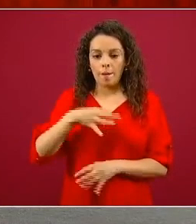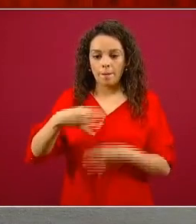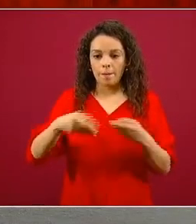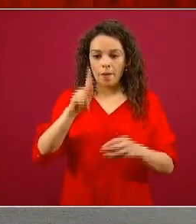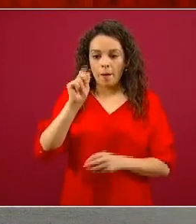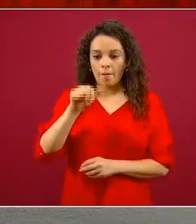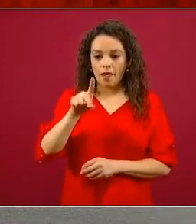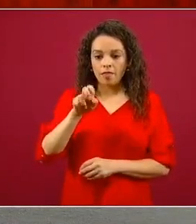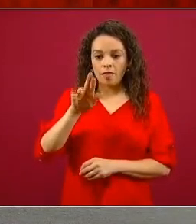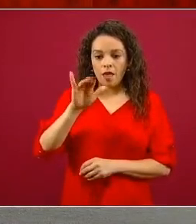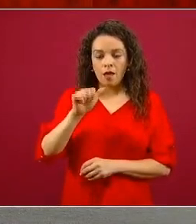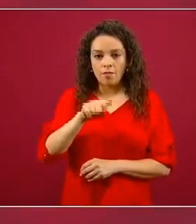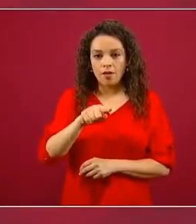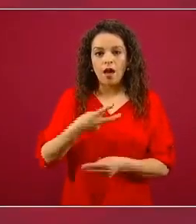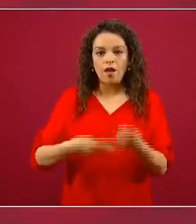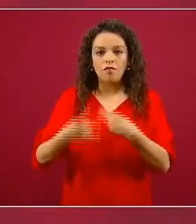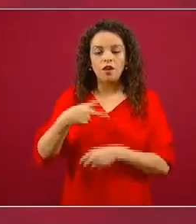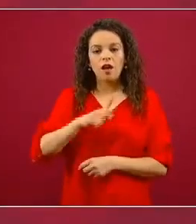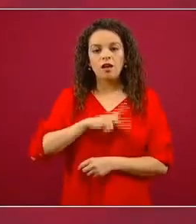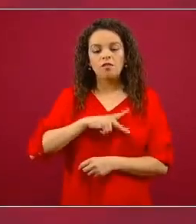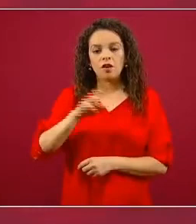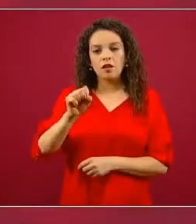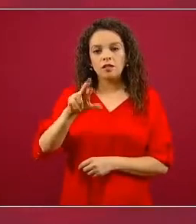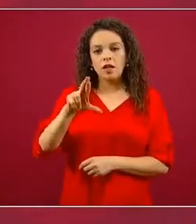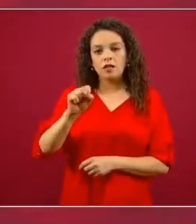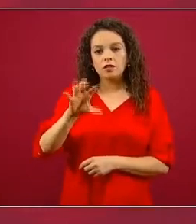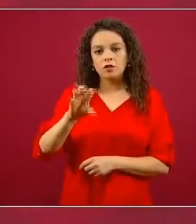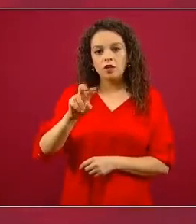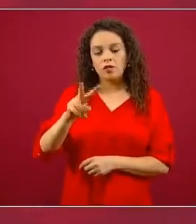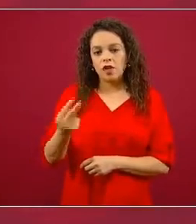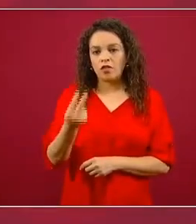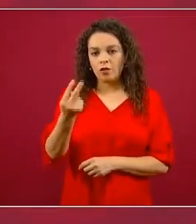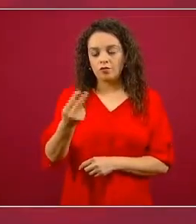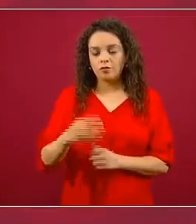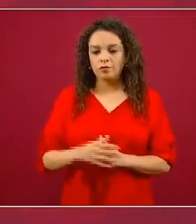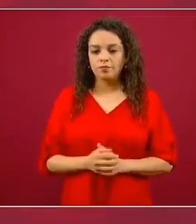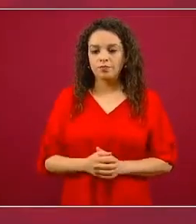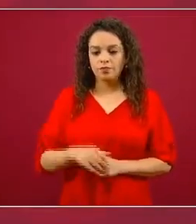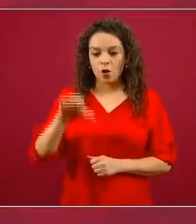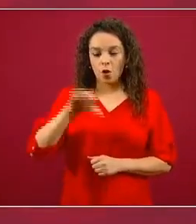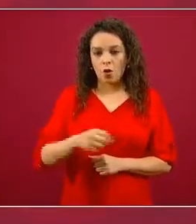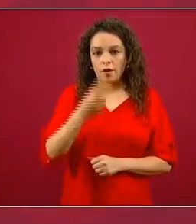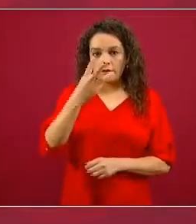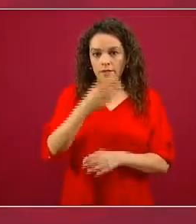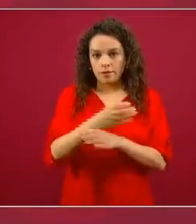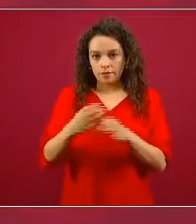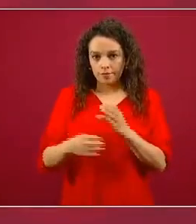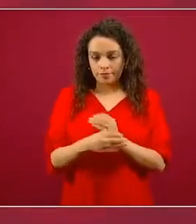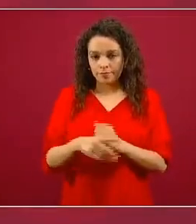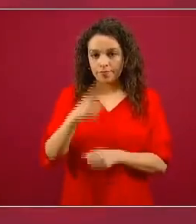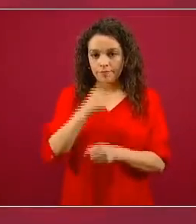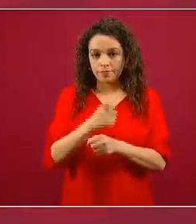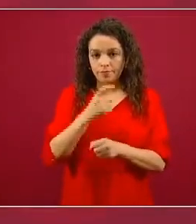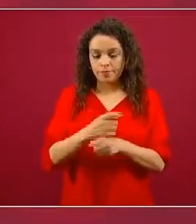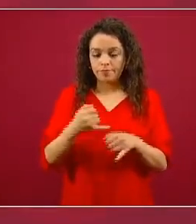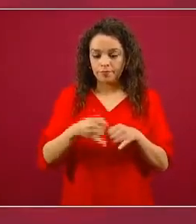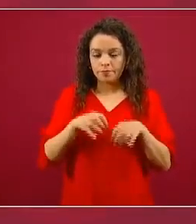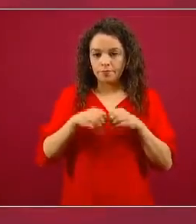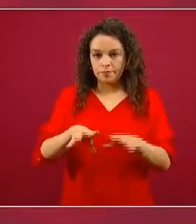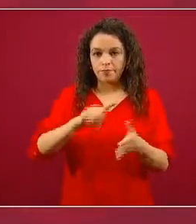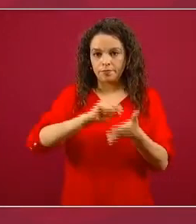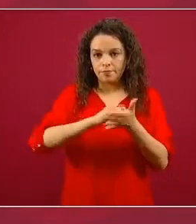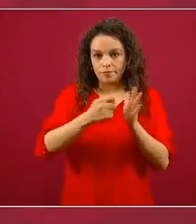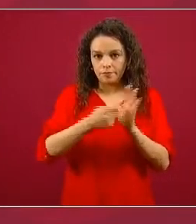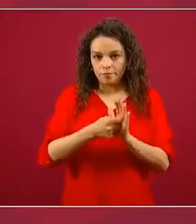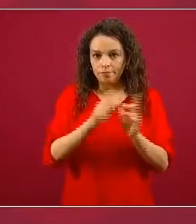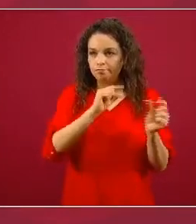nuevo coronavirus SARS-CoV-2. Hoy vamos a tener 3 componentes. El primero es el informe técnico